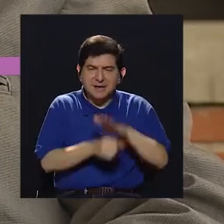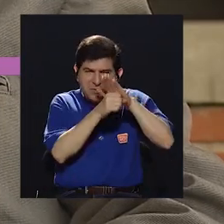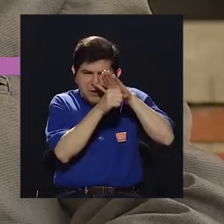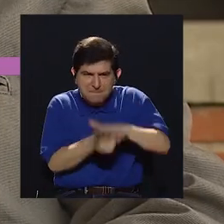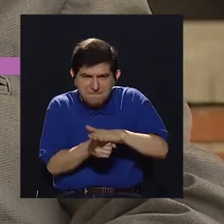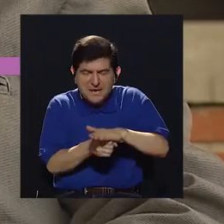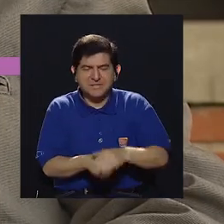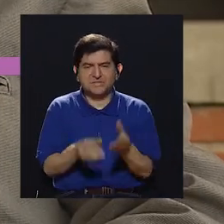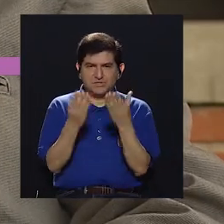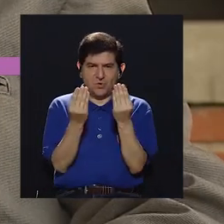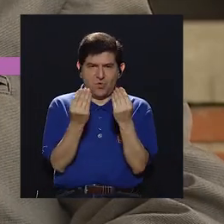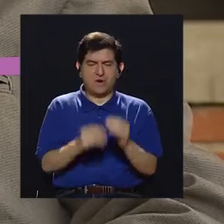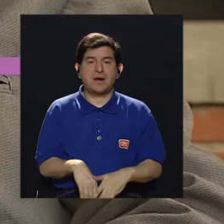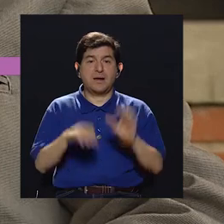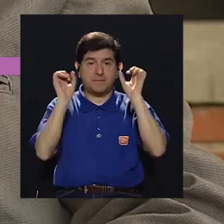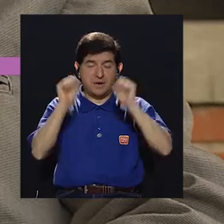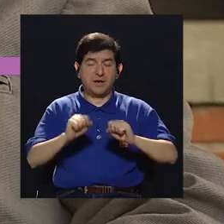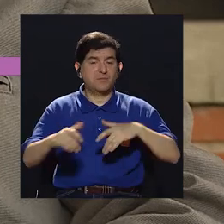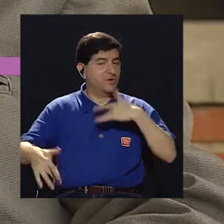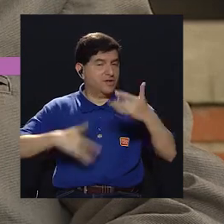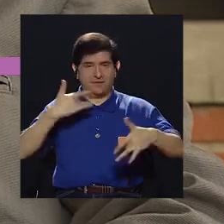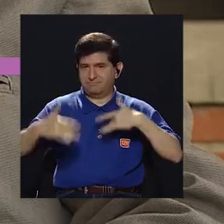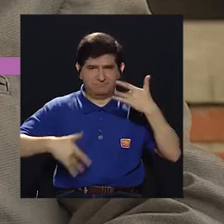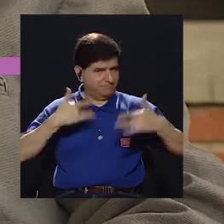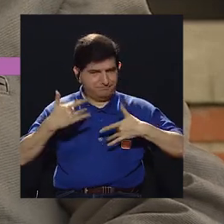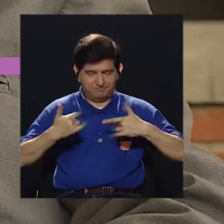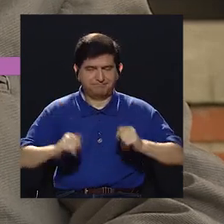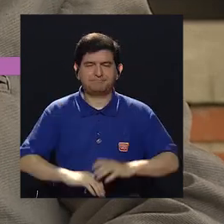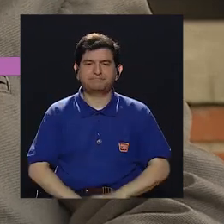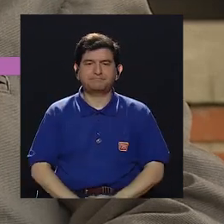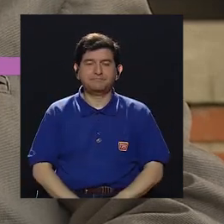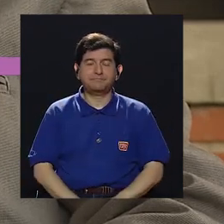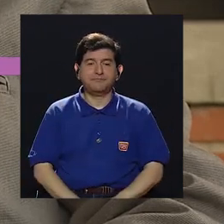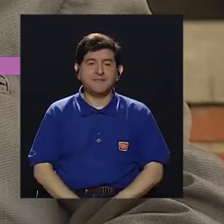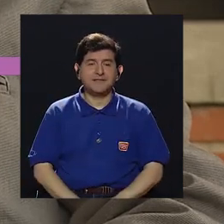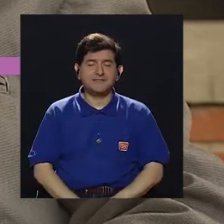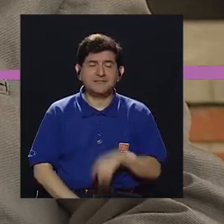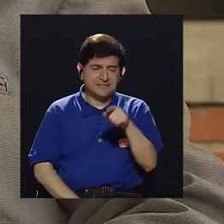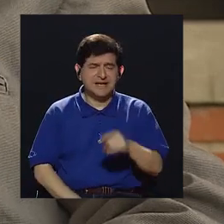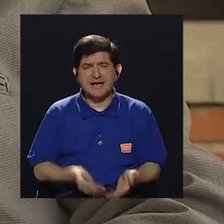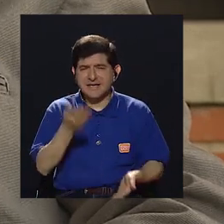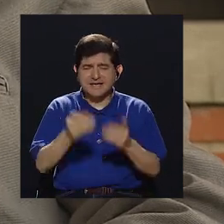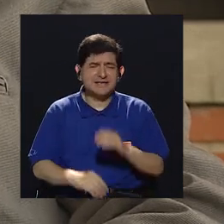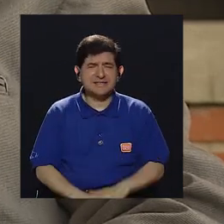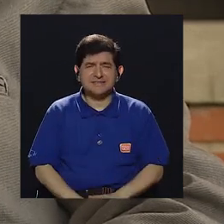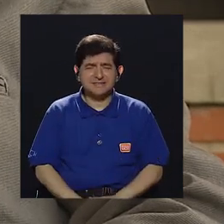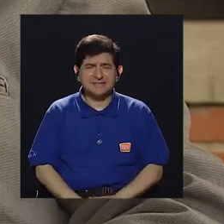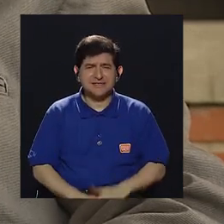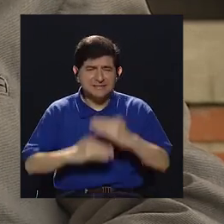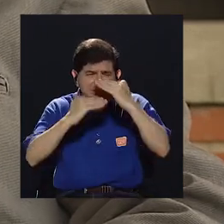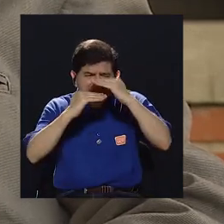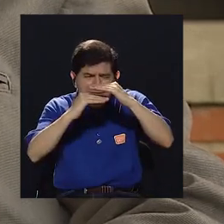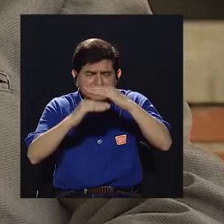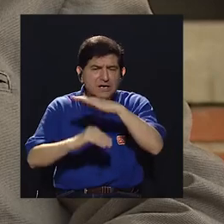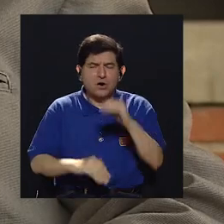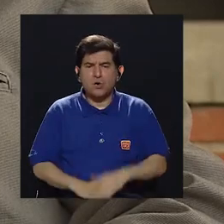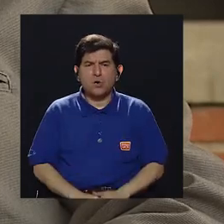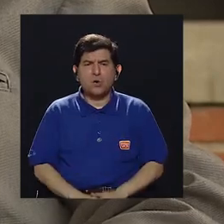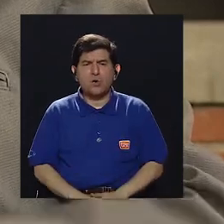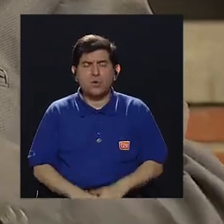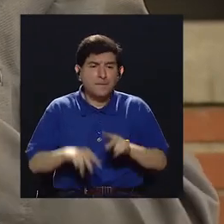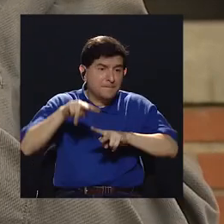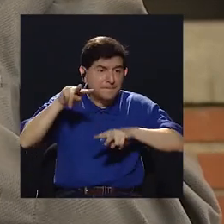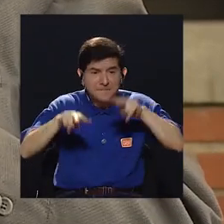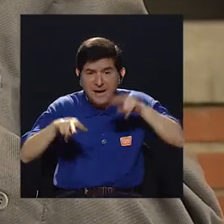está comprimiendo el nervio para que el nervio deje de dar síntomas. Si es una estrechez, una inestabilidad, cuando